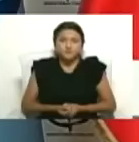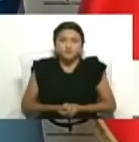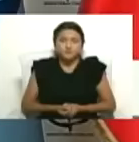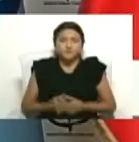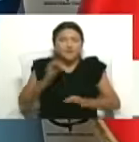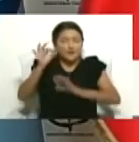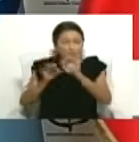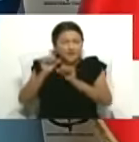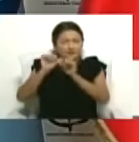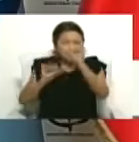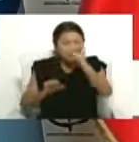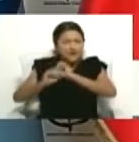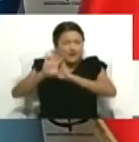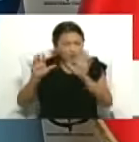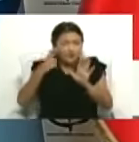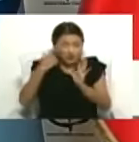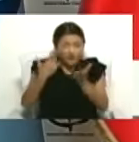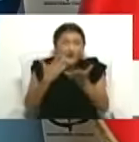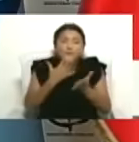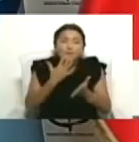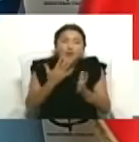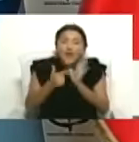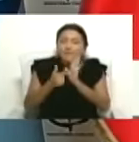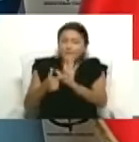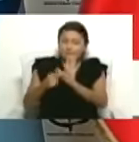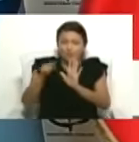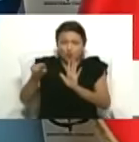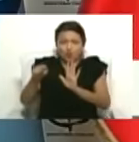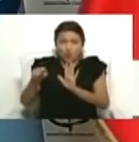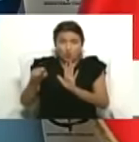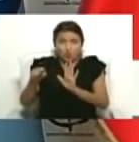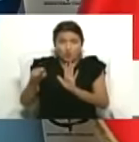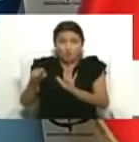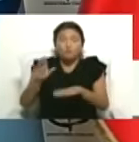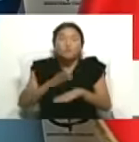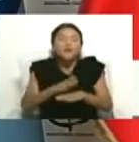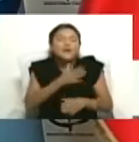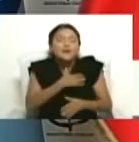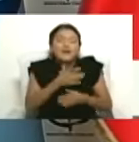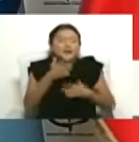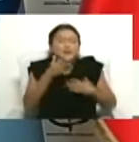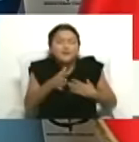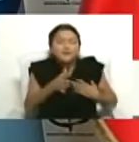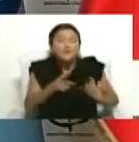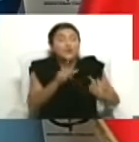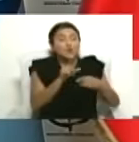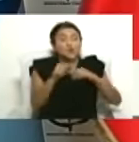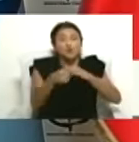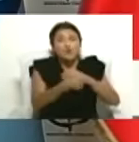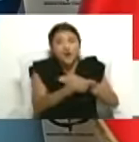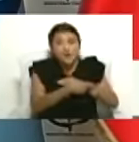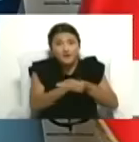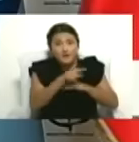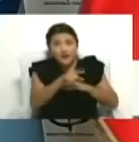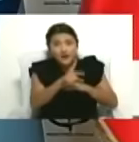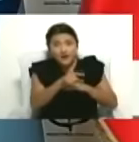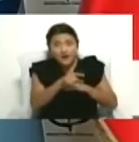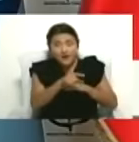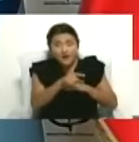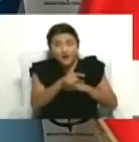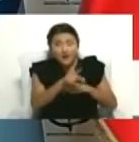contexto de referencia porque en el fondo lo que desea Guyana utilizando la